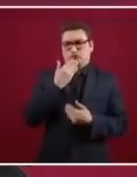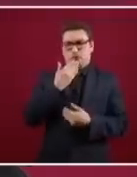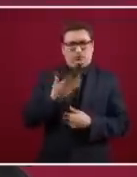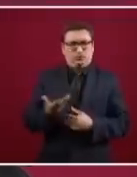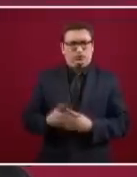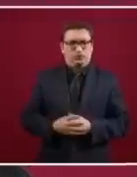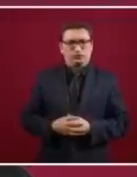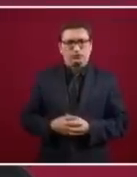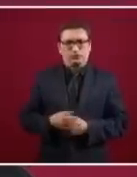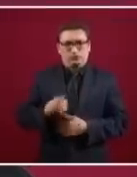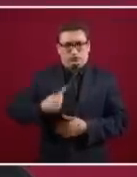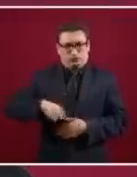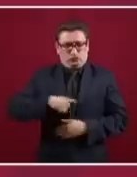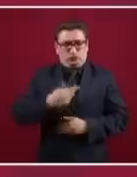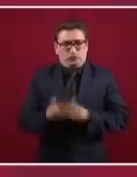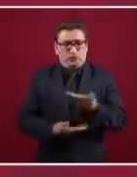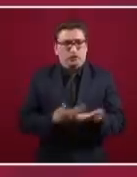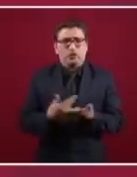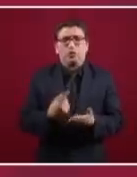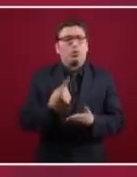a nuestro servicio